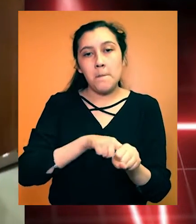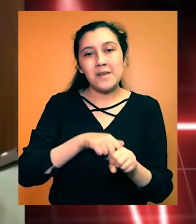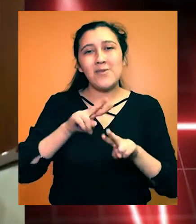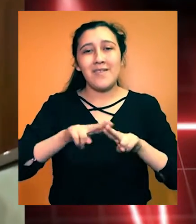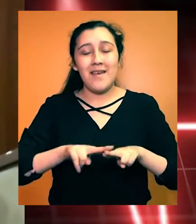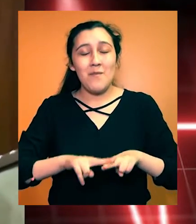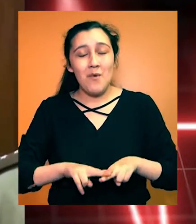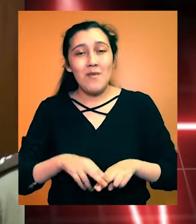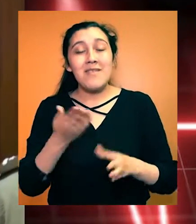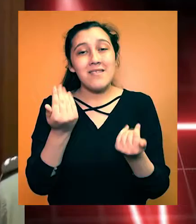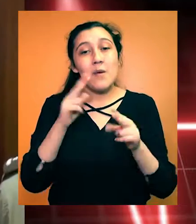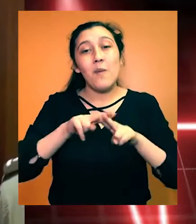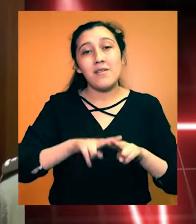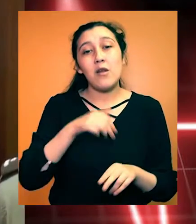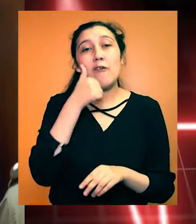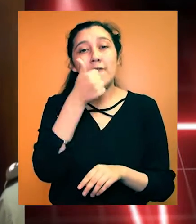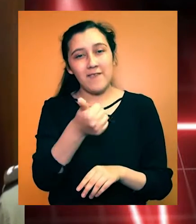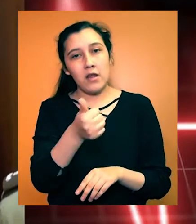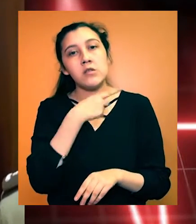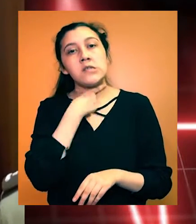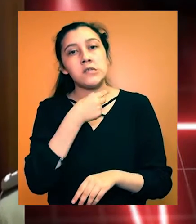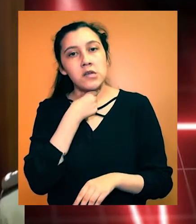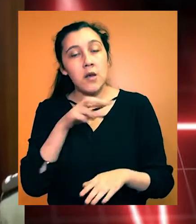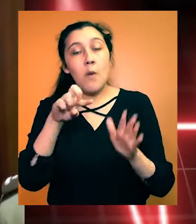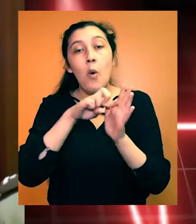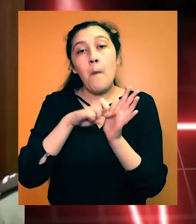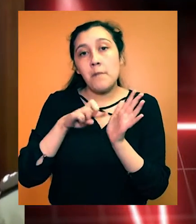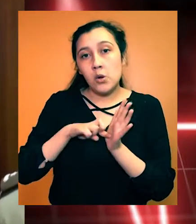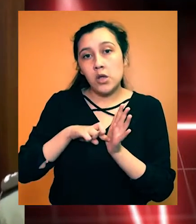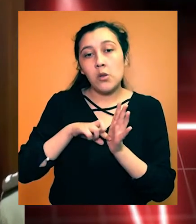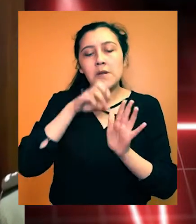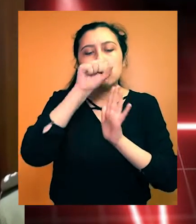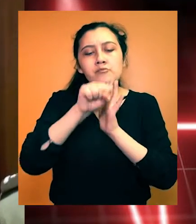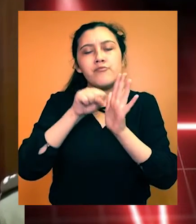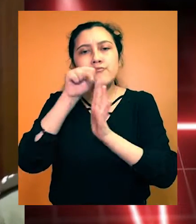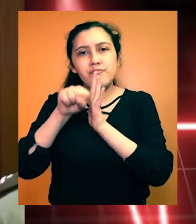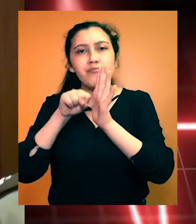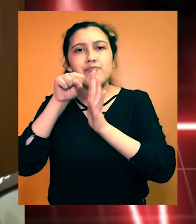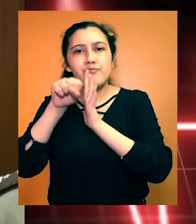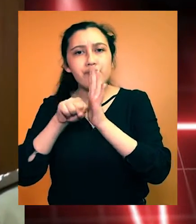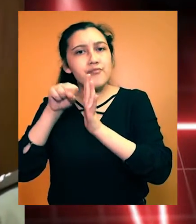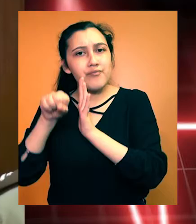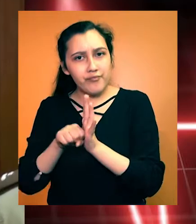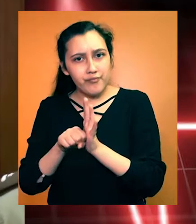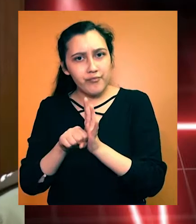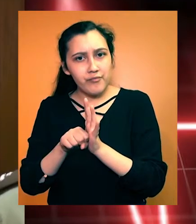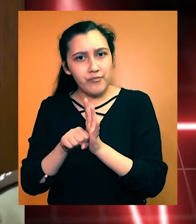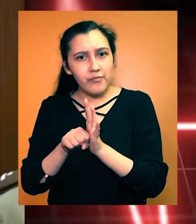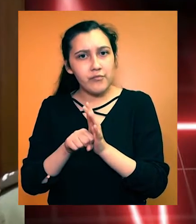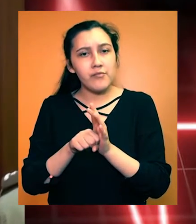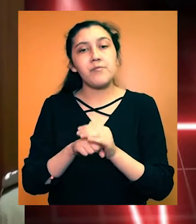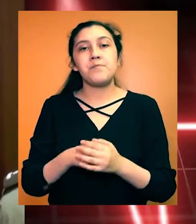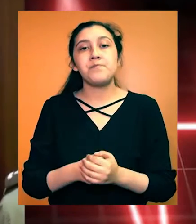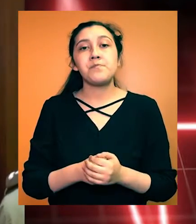momentos queremos que se haga de la mejor forma. Es nuestro deseo y nuestro proyecto de hacer cámaras justamente donde nos pidieron los vecinos. Y hay